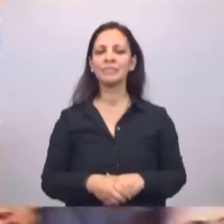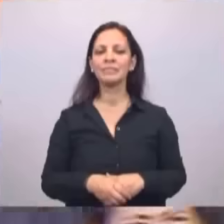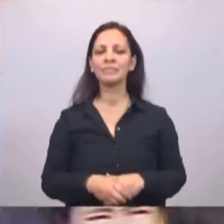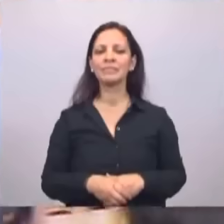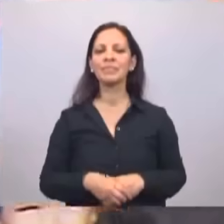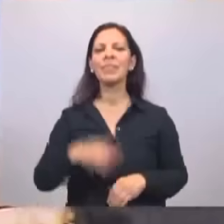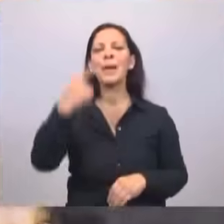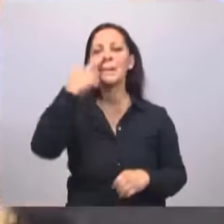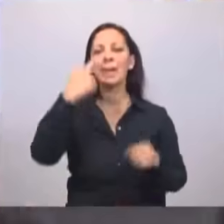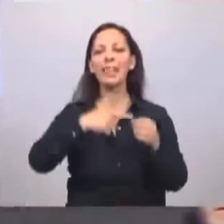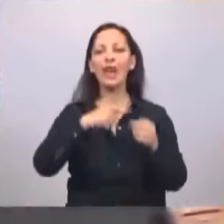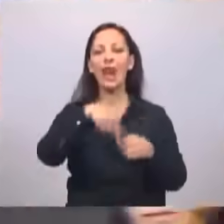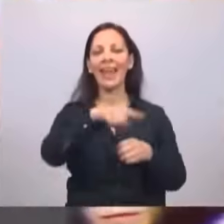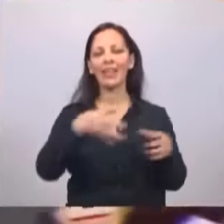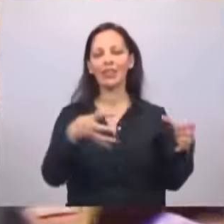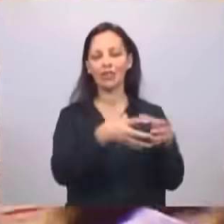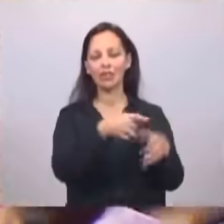Petroleros.